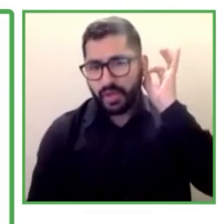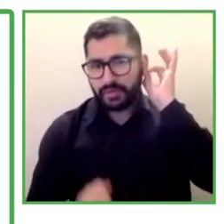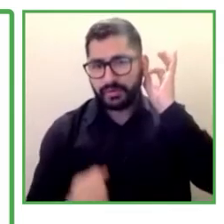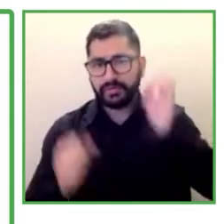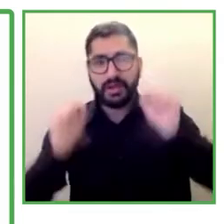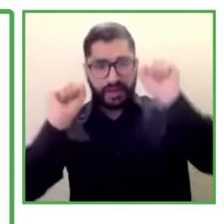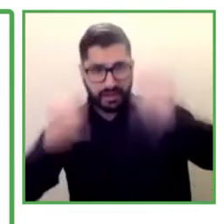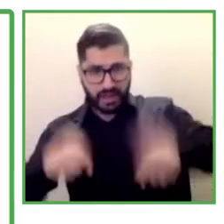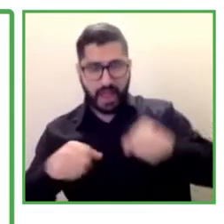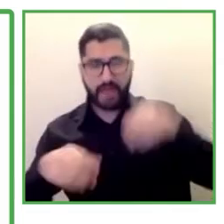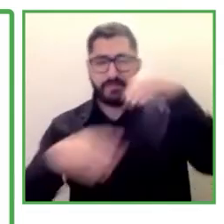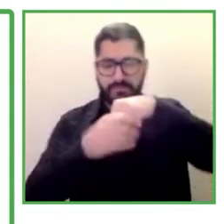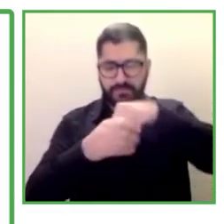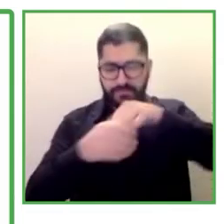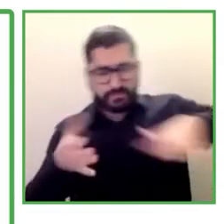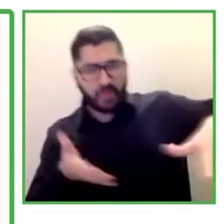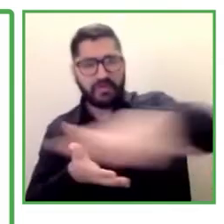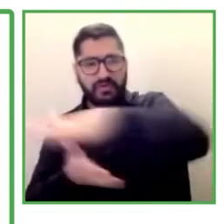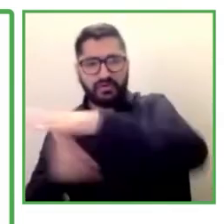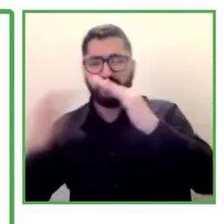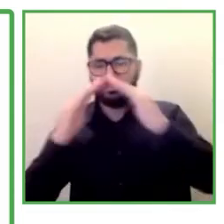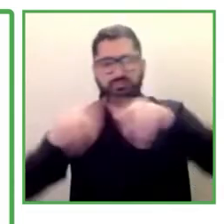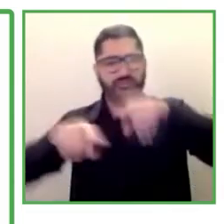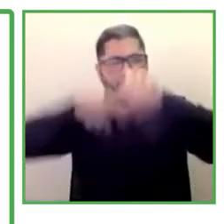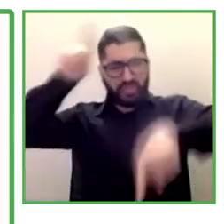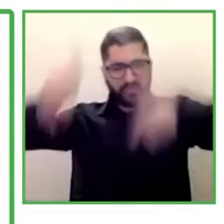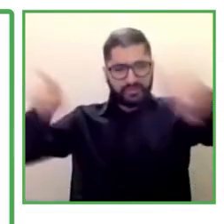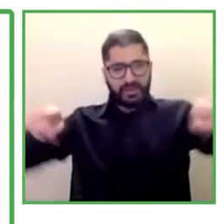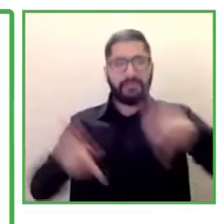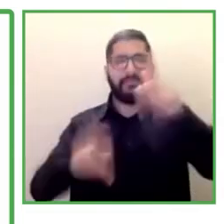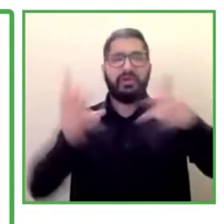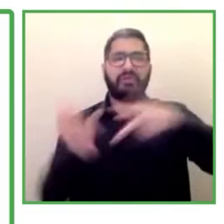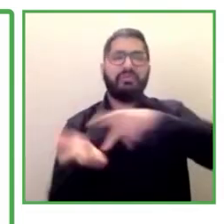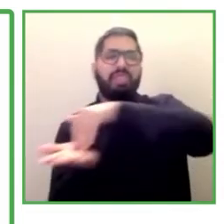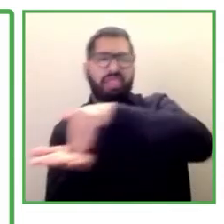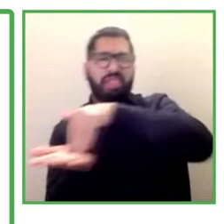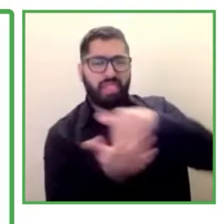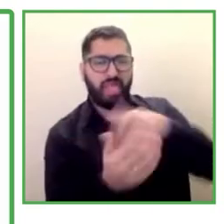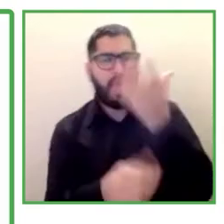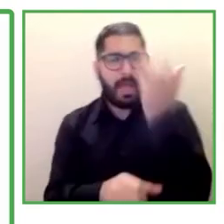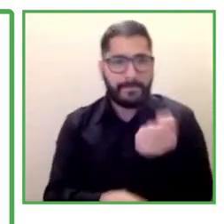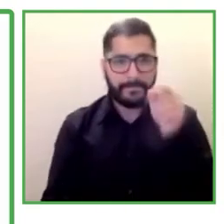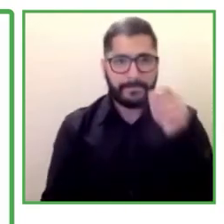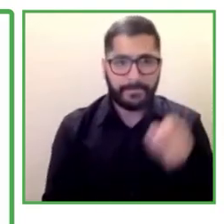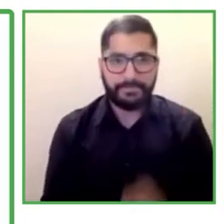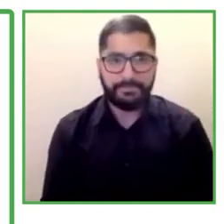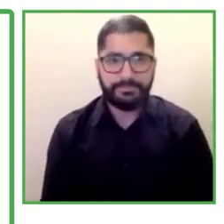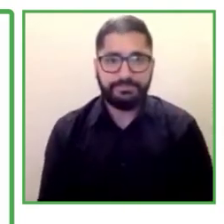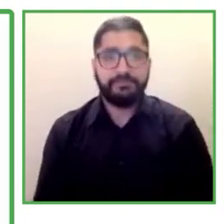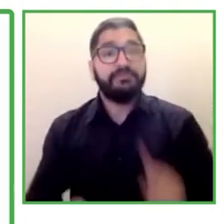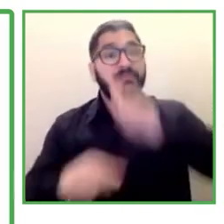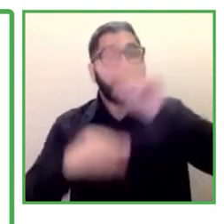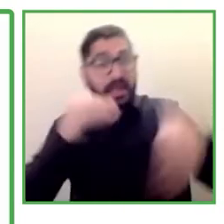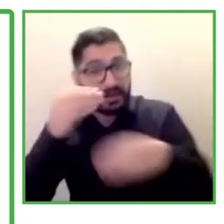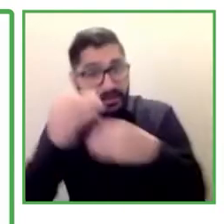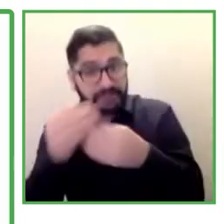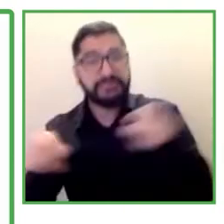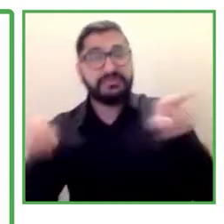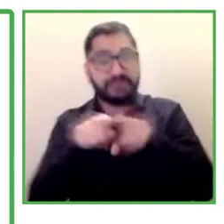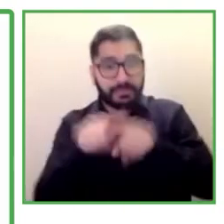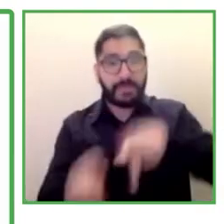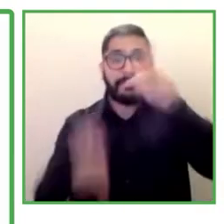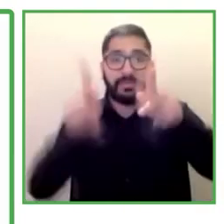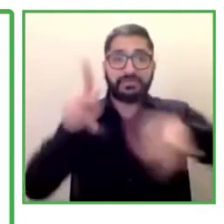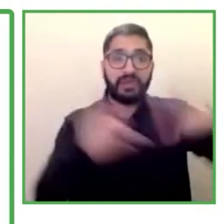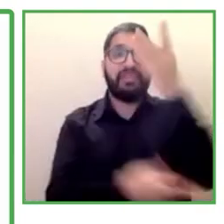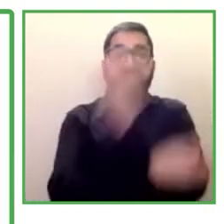también están, por supuesto, incluidas las personas con discapacidad. Y esto es súper importante porque, lamentablemente, sobre las poblaciones